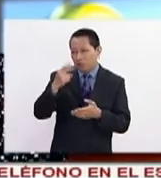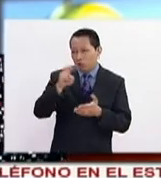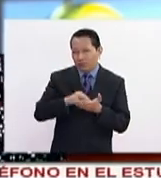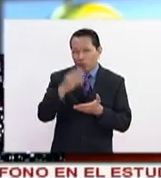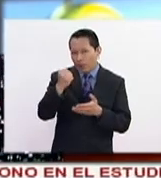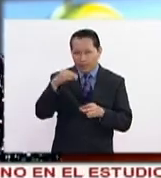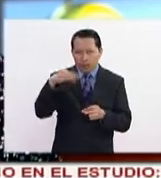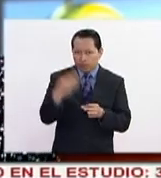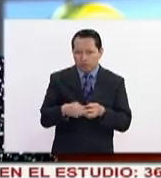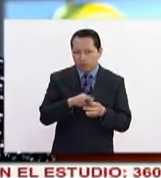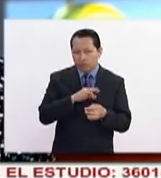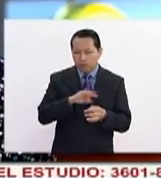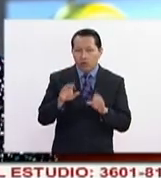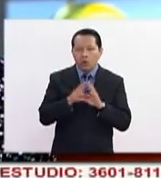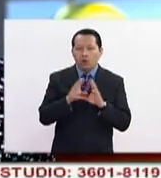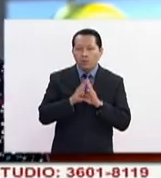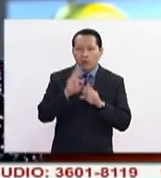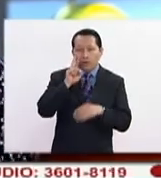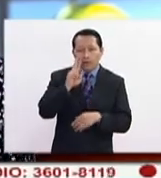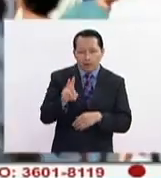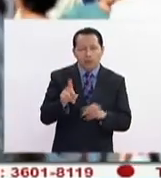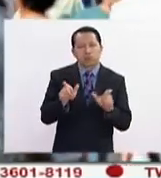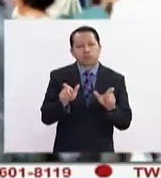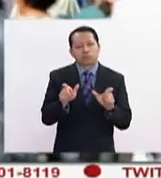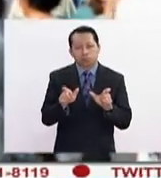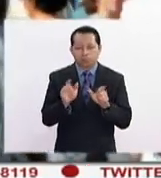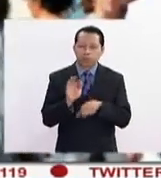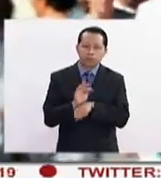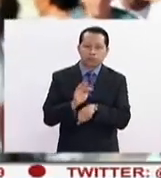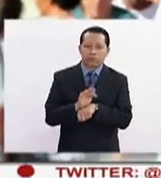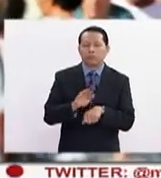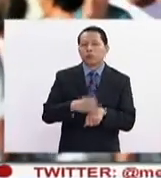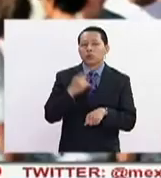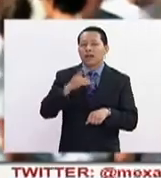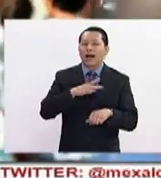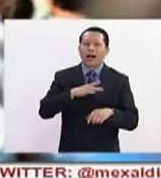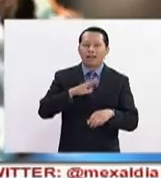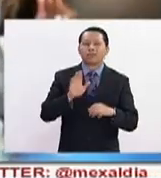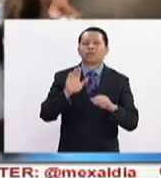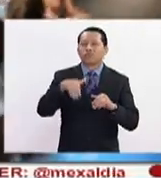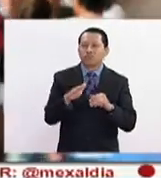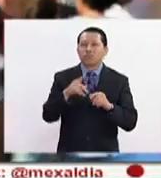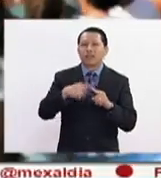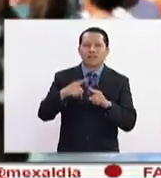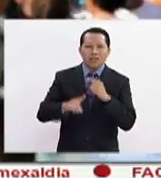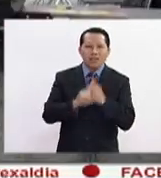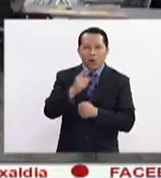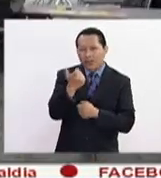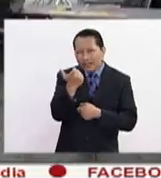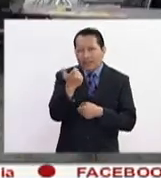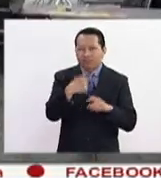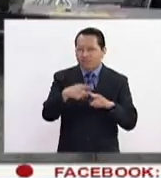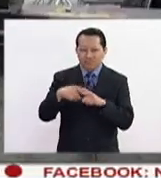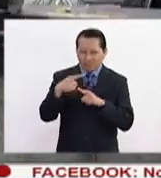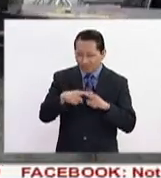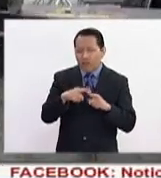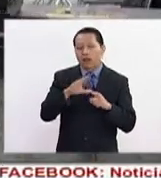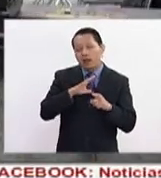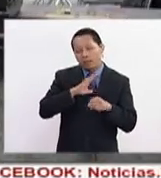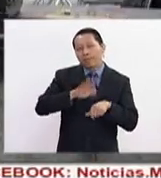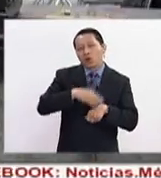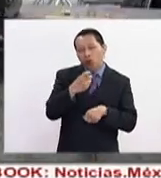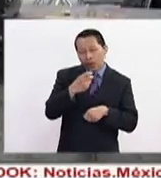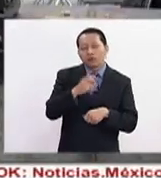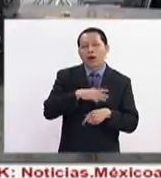2009, que es vista como un blindaje adicional ante la volatilidad global. Eso es lo que significa el que haya una línea de